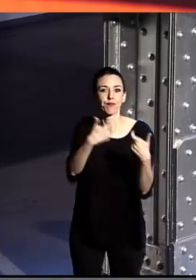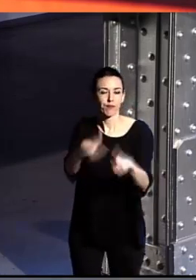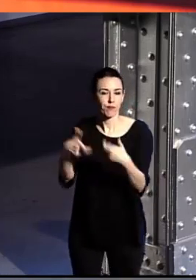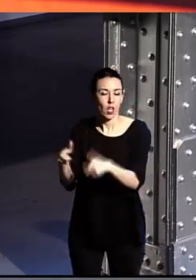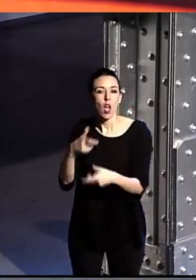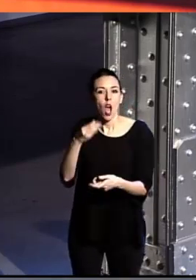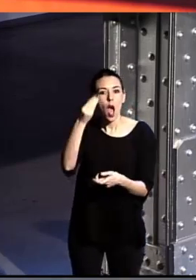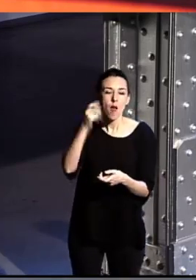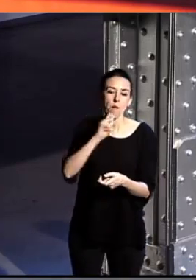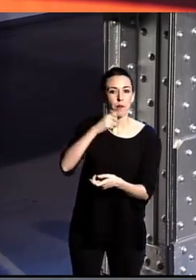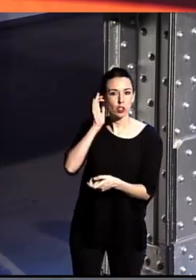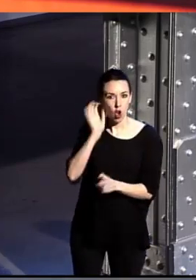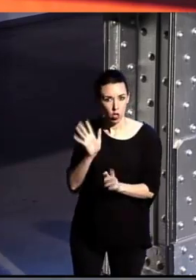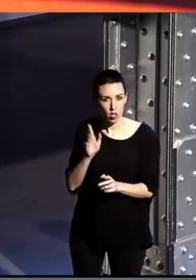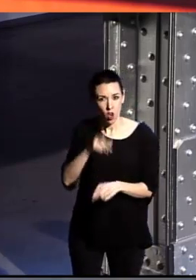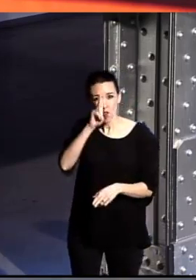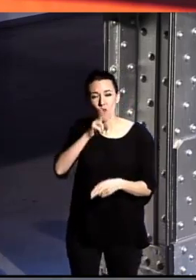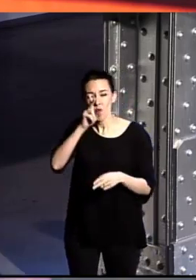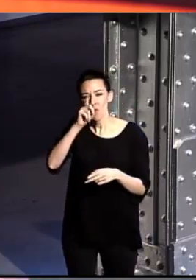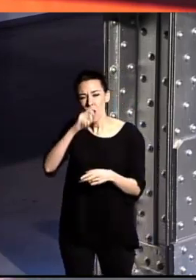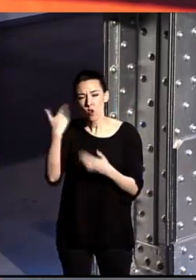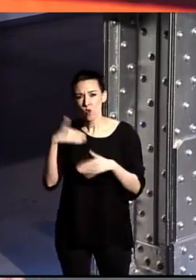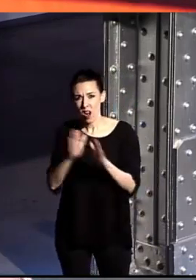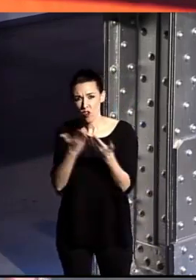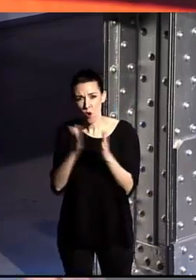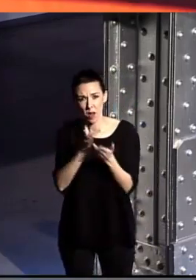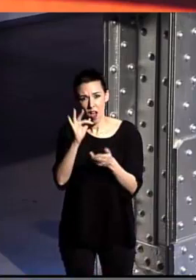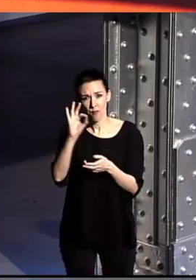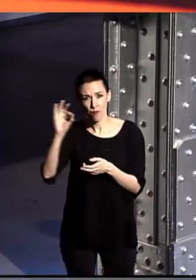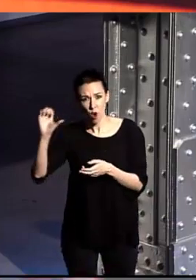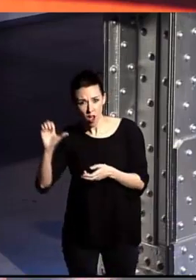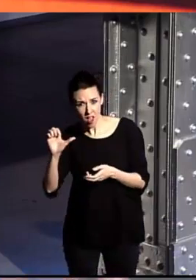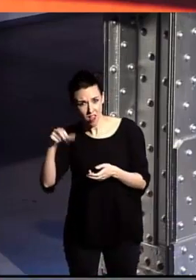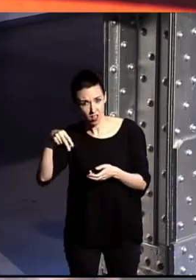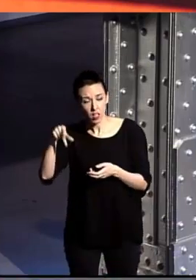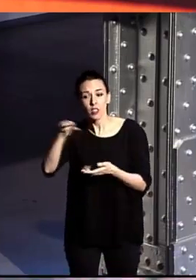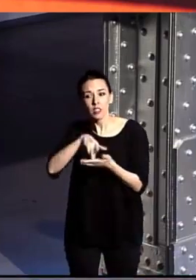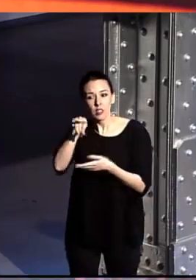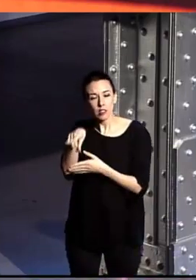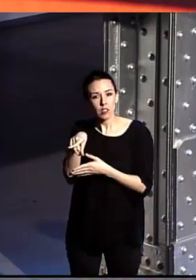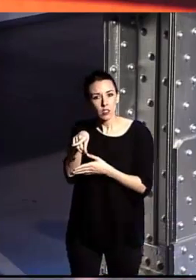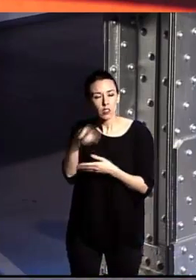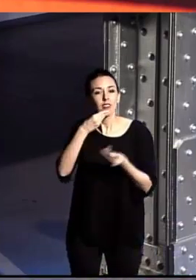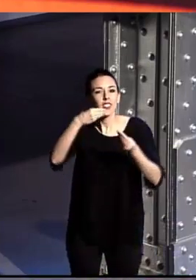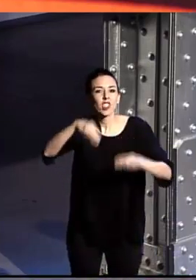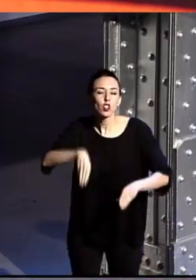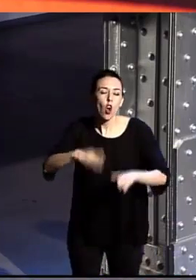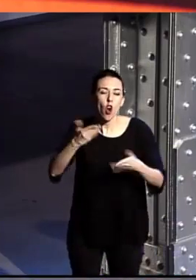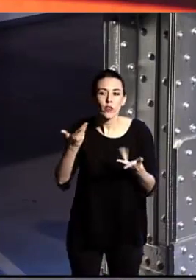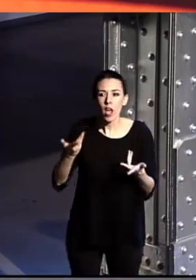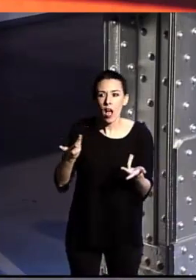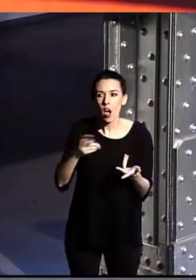de John Coetzee que se llama Foe, que es la historia de